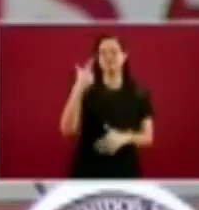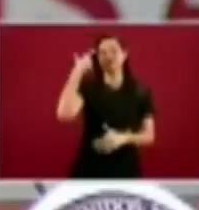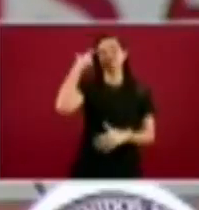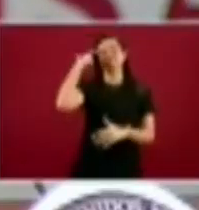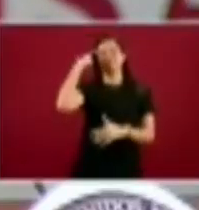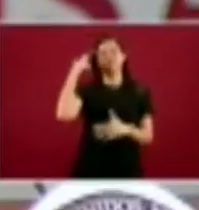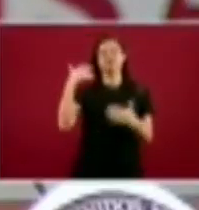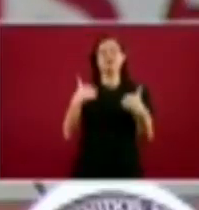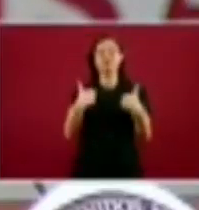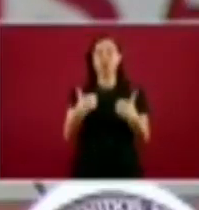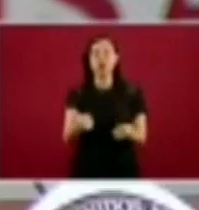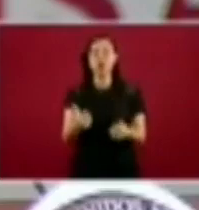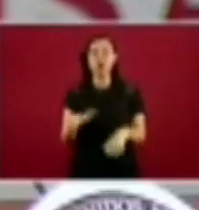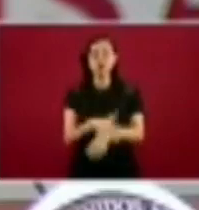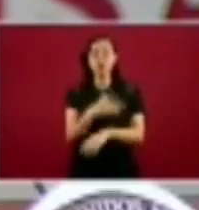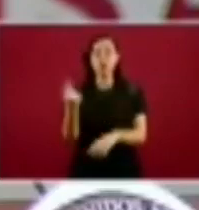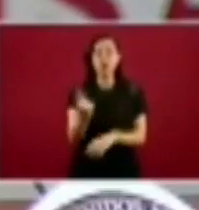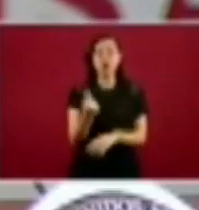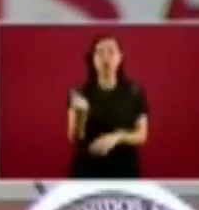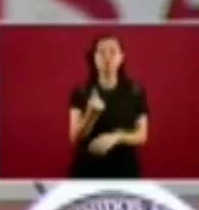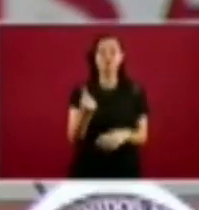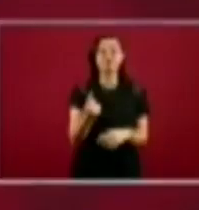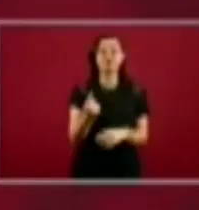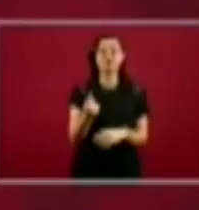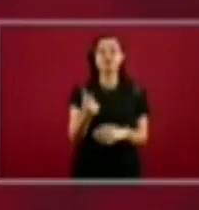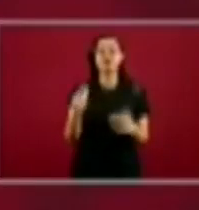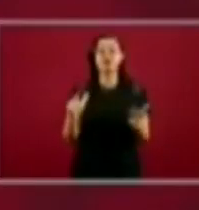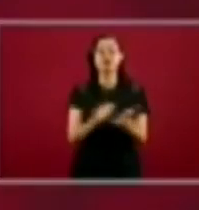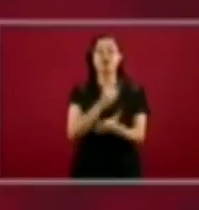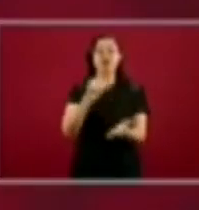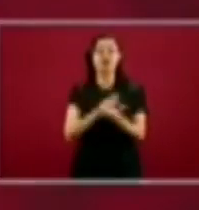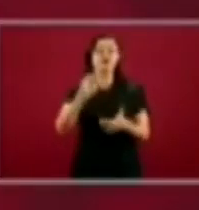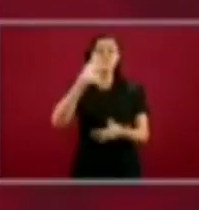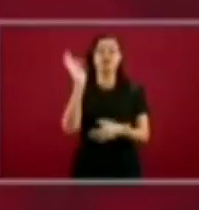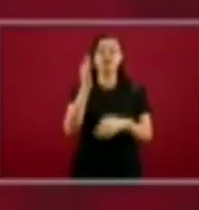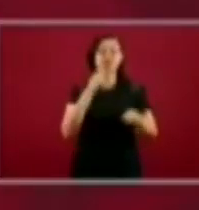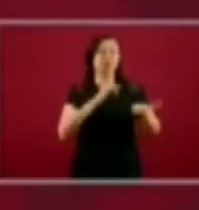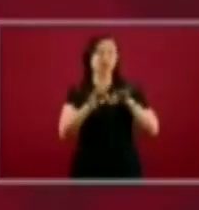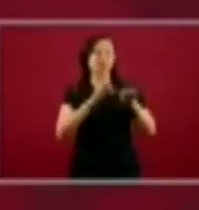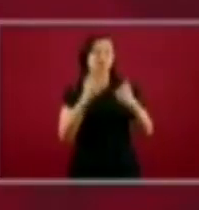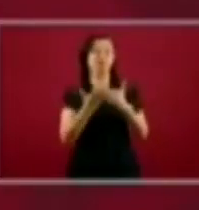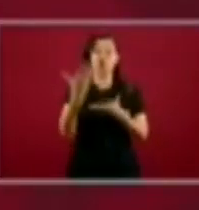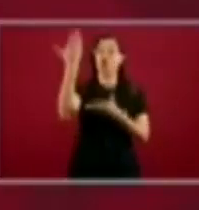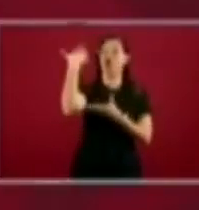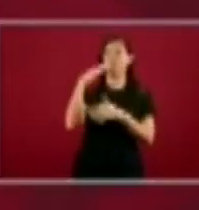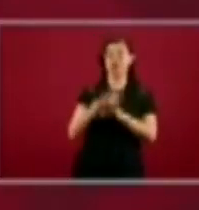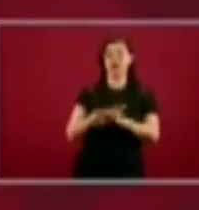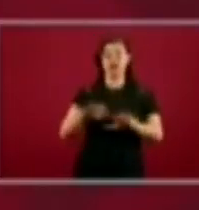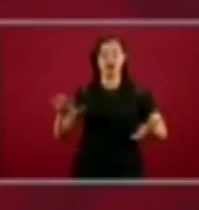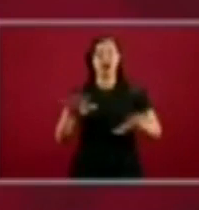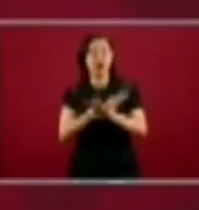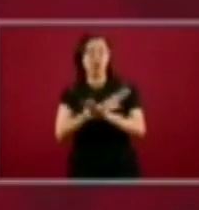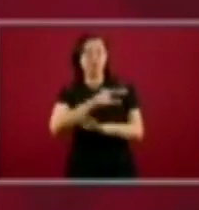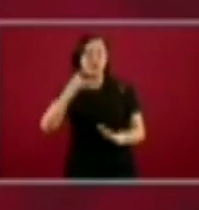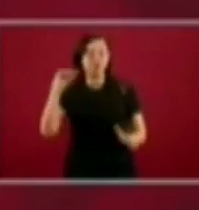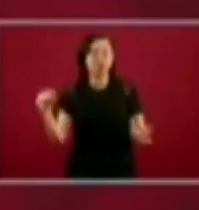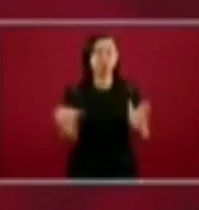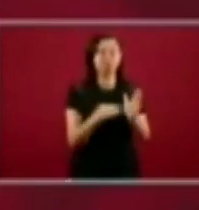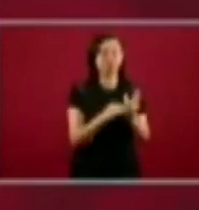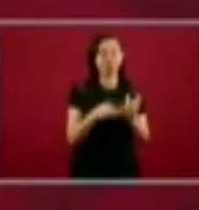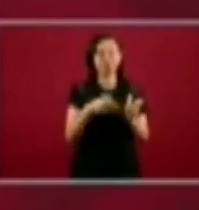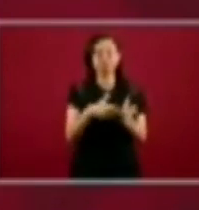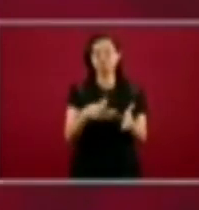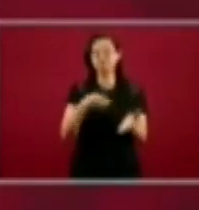es una reforma que se hizo a la ley federal del trabajo que estableció que en